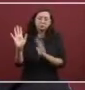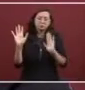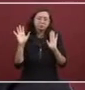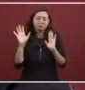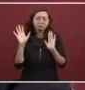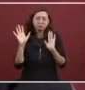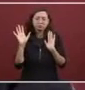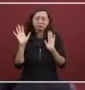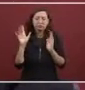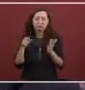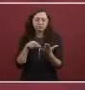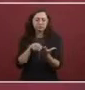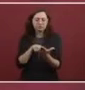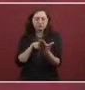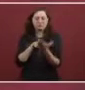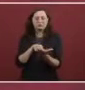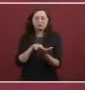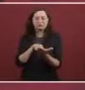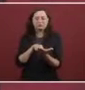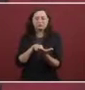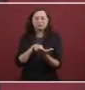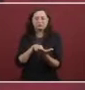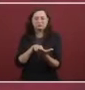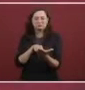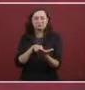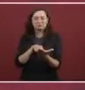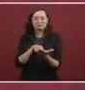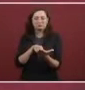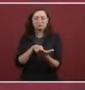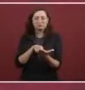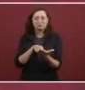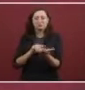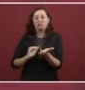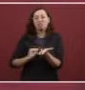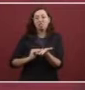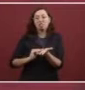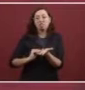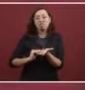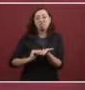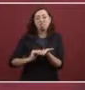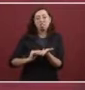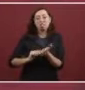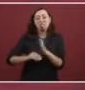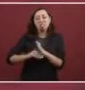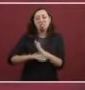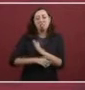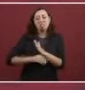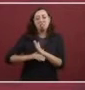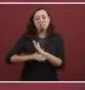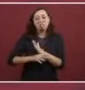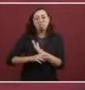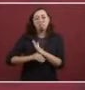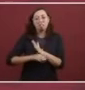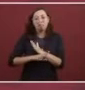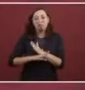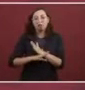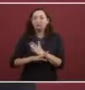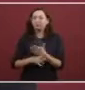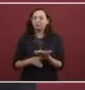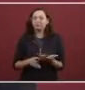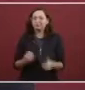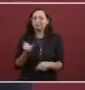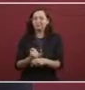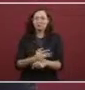porque tampoco iba yo a depurarla, no podría hacerlo.